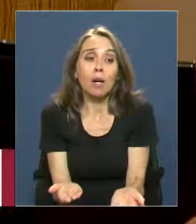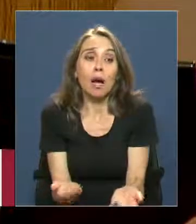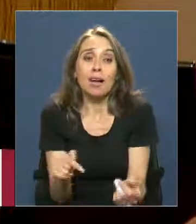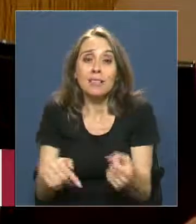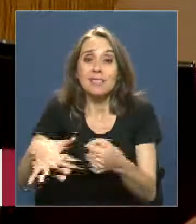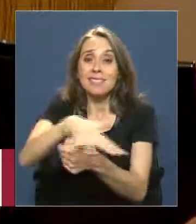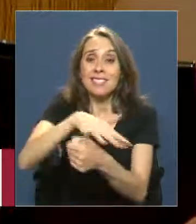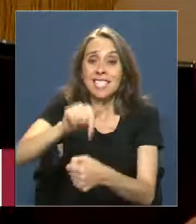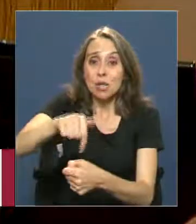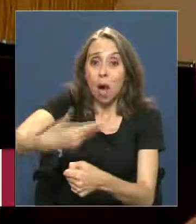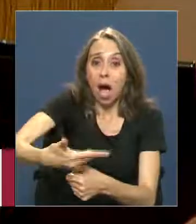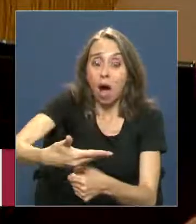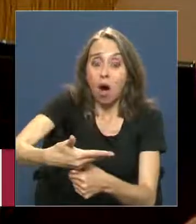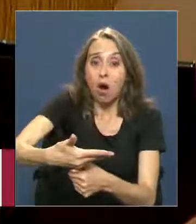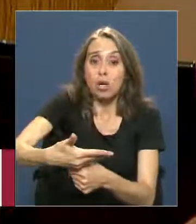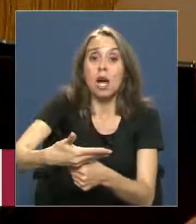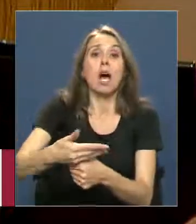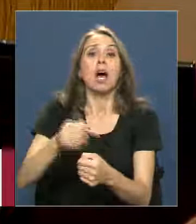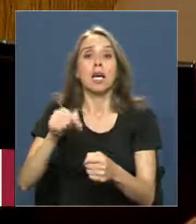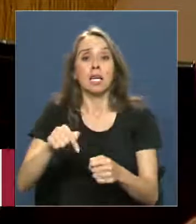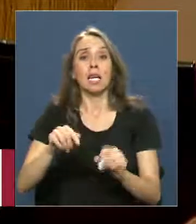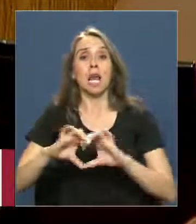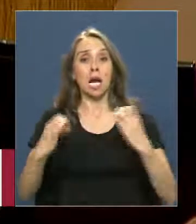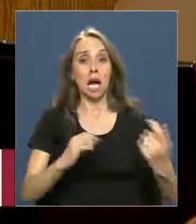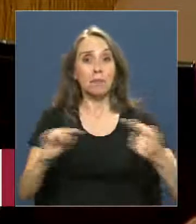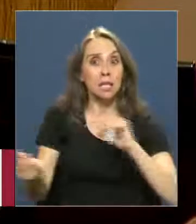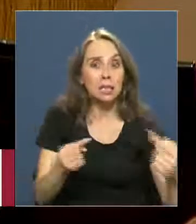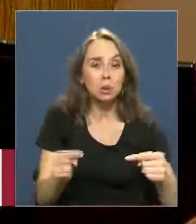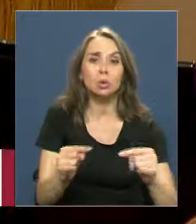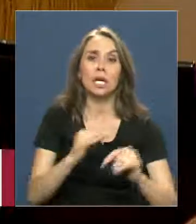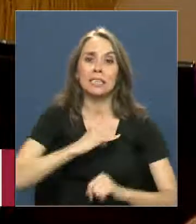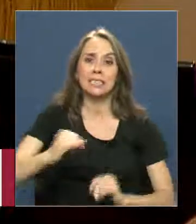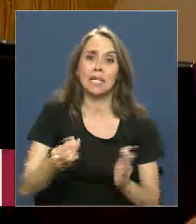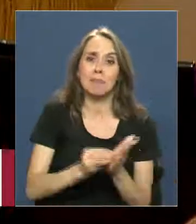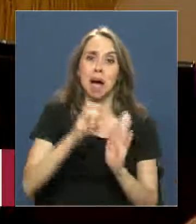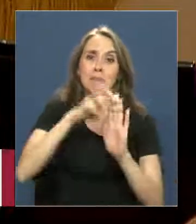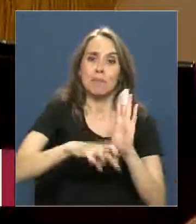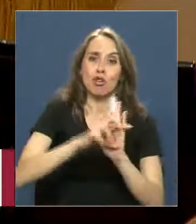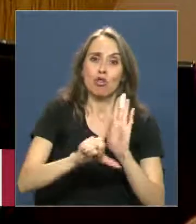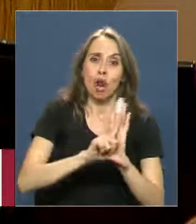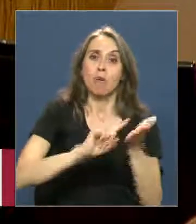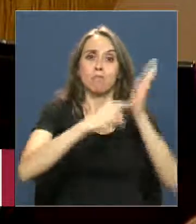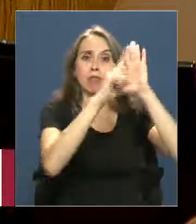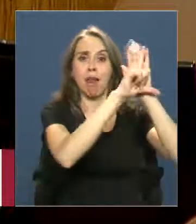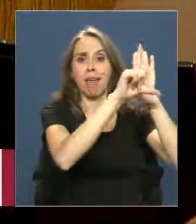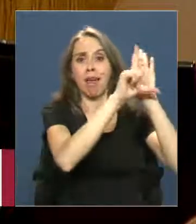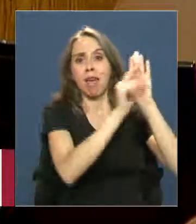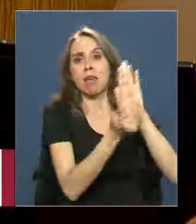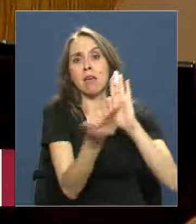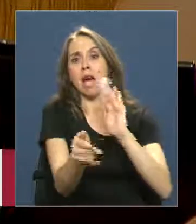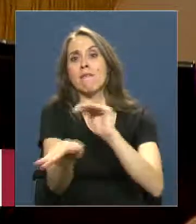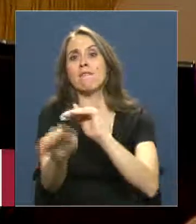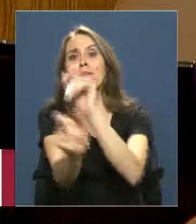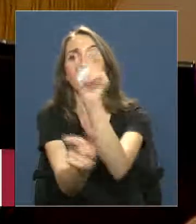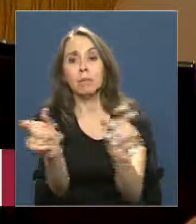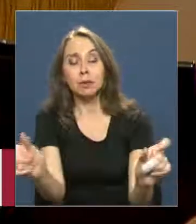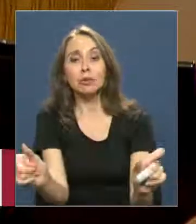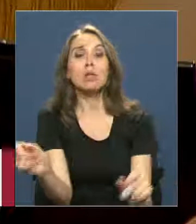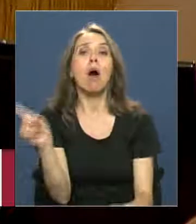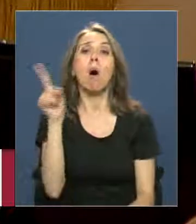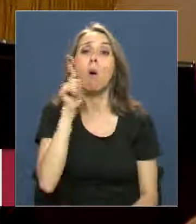en esta circunstancia lo veamos aquí y lo votemos, que sigamos legislando a favor de las personas. Y por último, de la misma